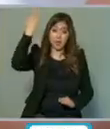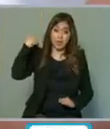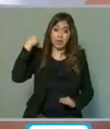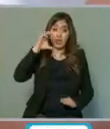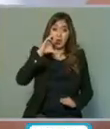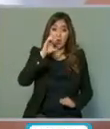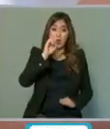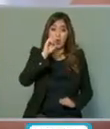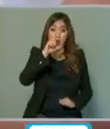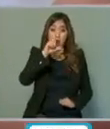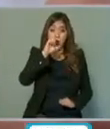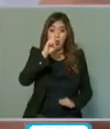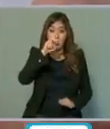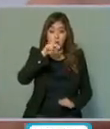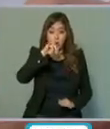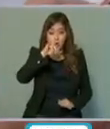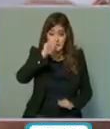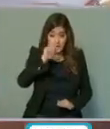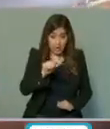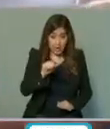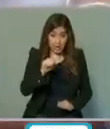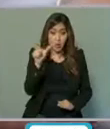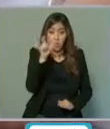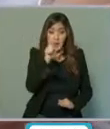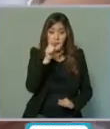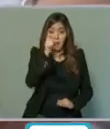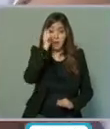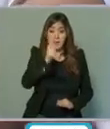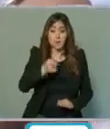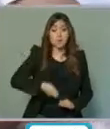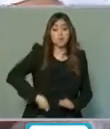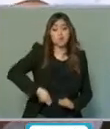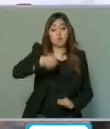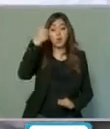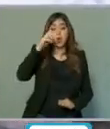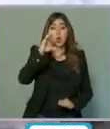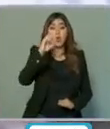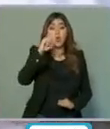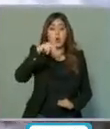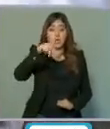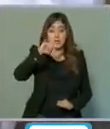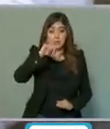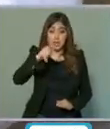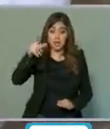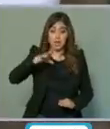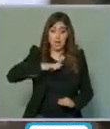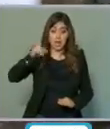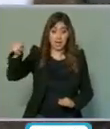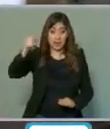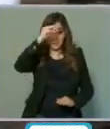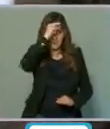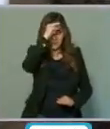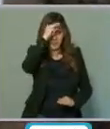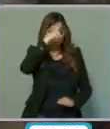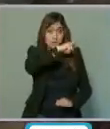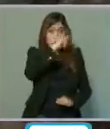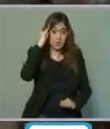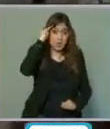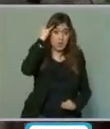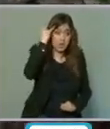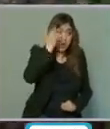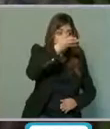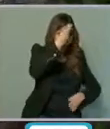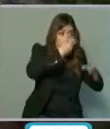colonial, desde casi el momento de la conquista, se formaron intelectuales indígenas, y ha habido intelectuales indígenas y